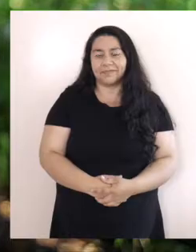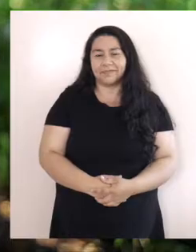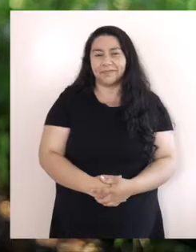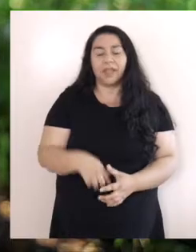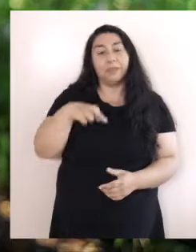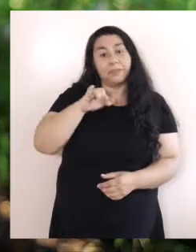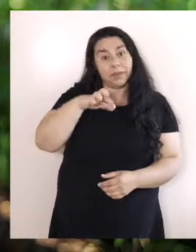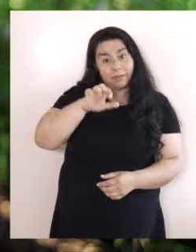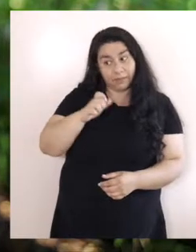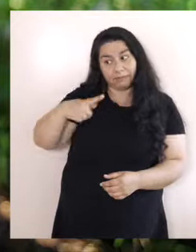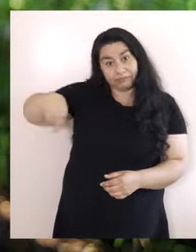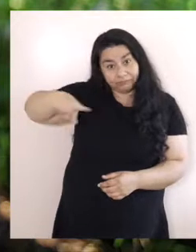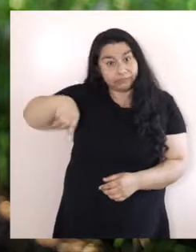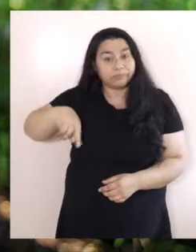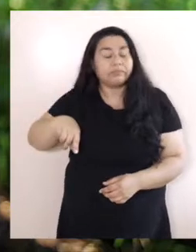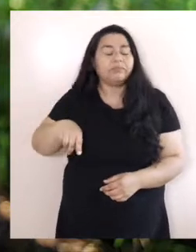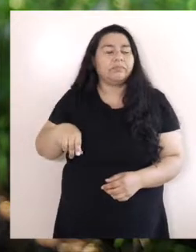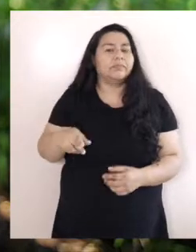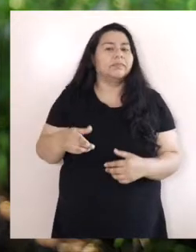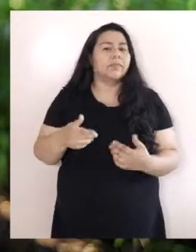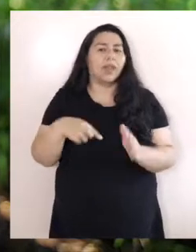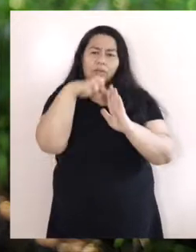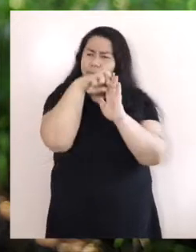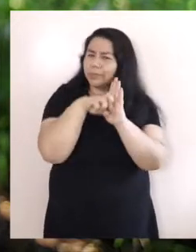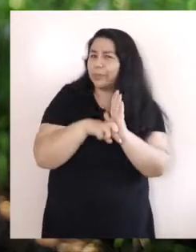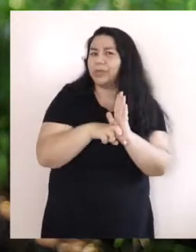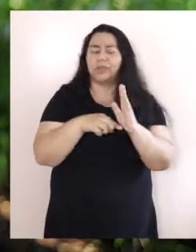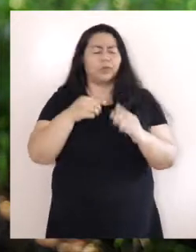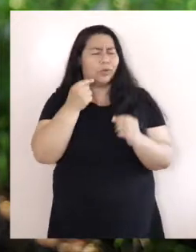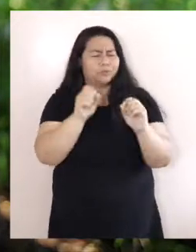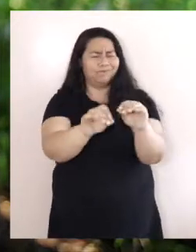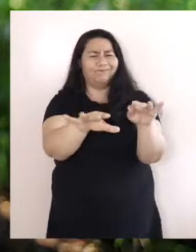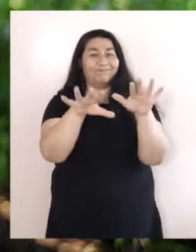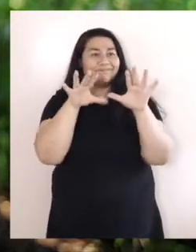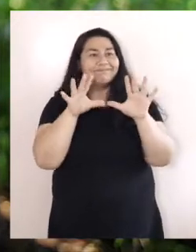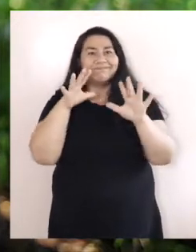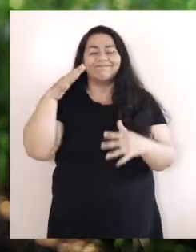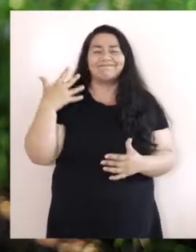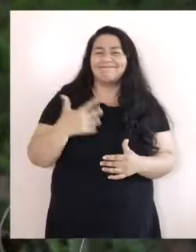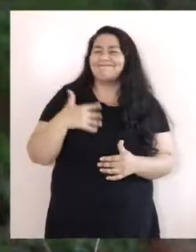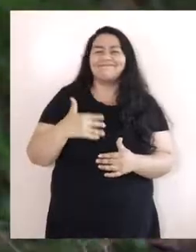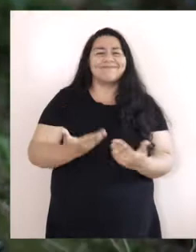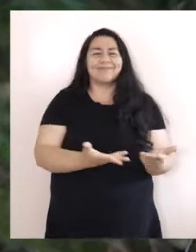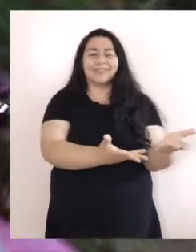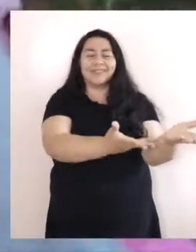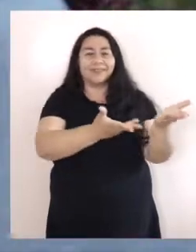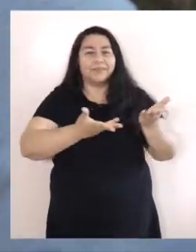El PIPE para nosotros fue un proyecto maravilloso que nos